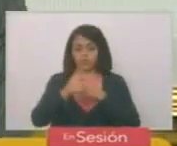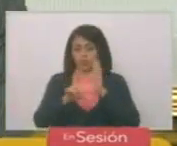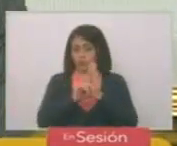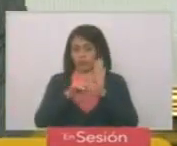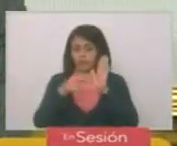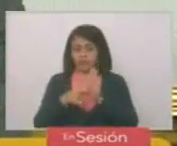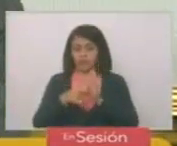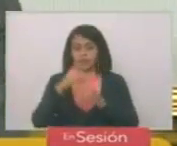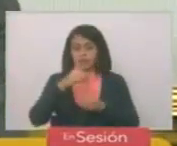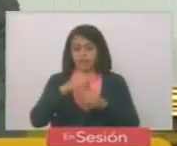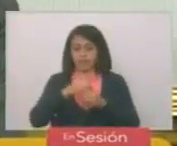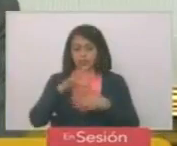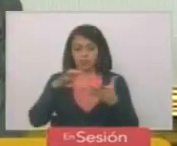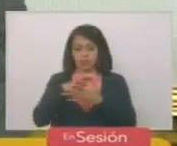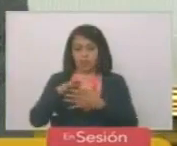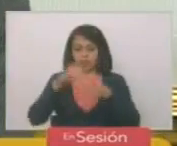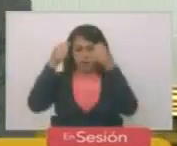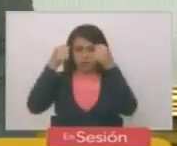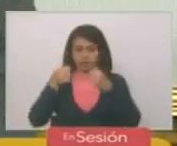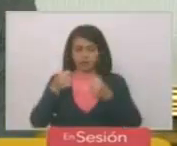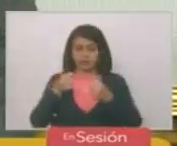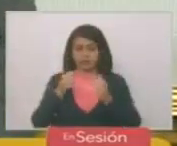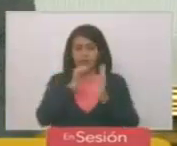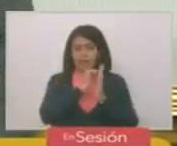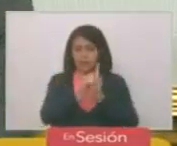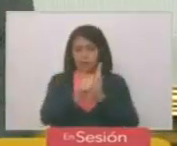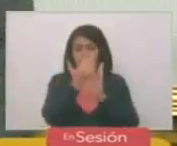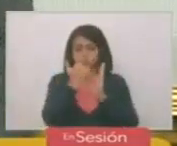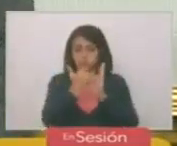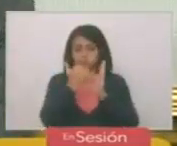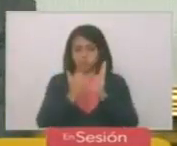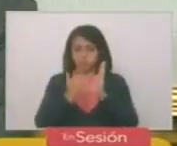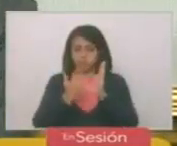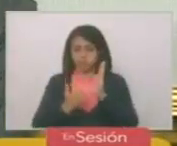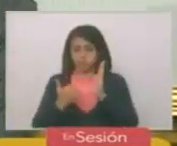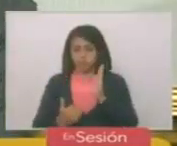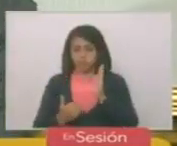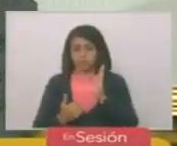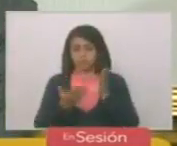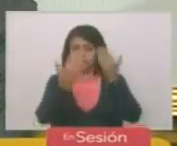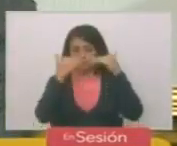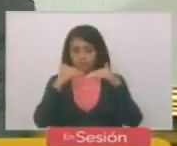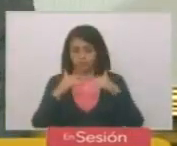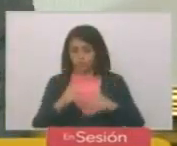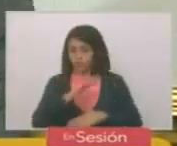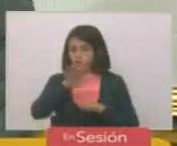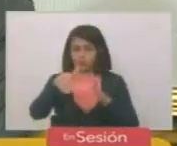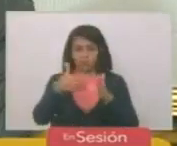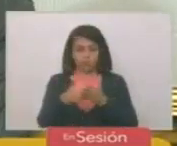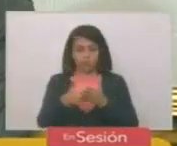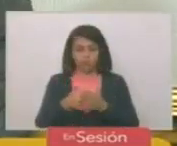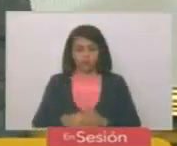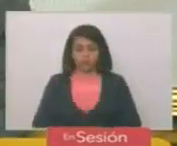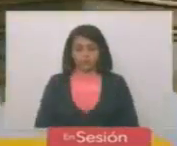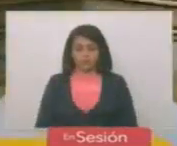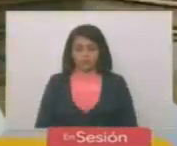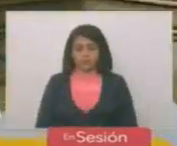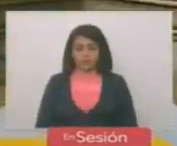de registro de antecedentes penales, artículo por artículo, incluidos los títulos, epígrafes y acápites, por favor.